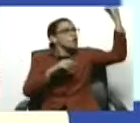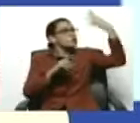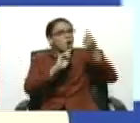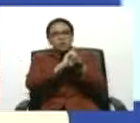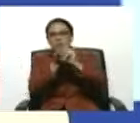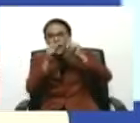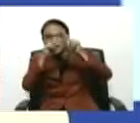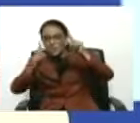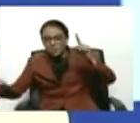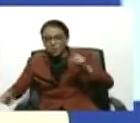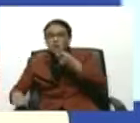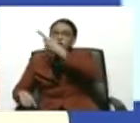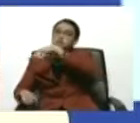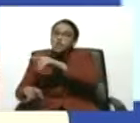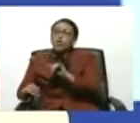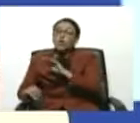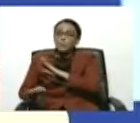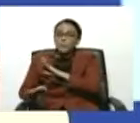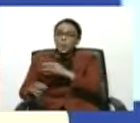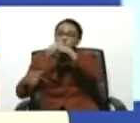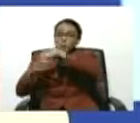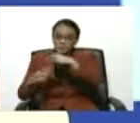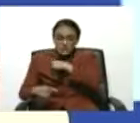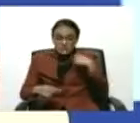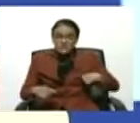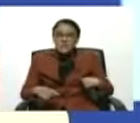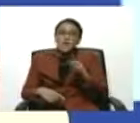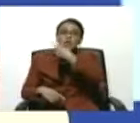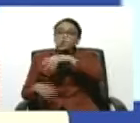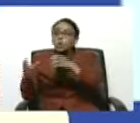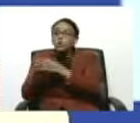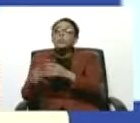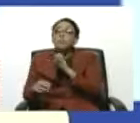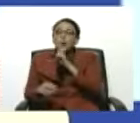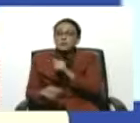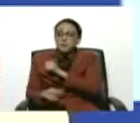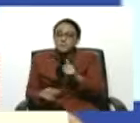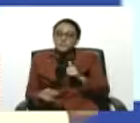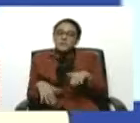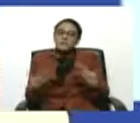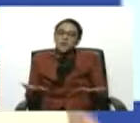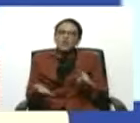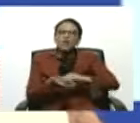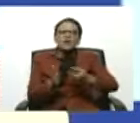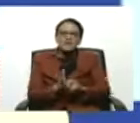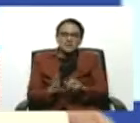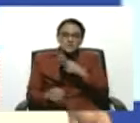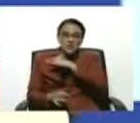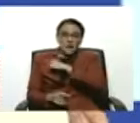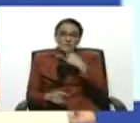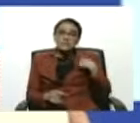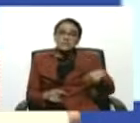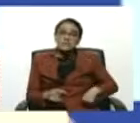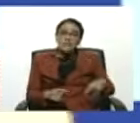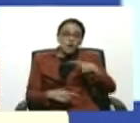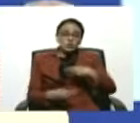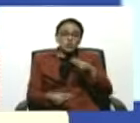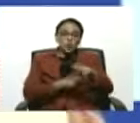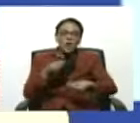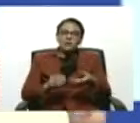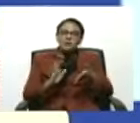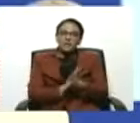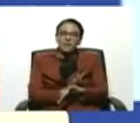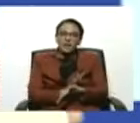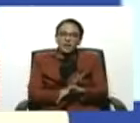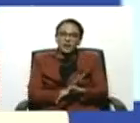todas son privadas es decir que china ha llegado a un punto en el que